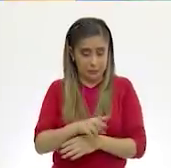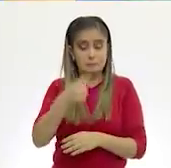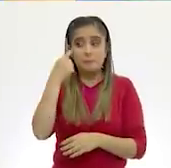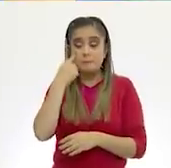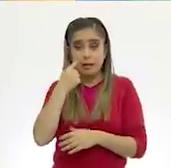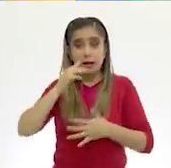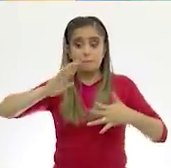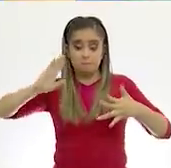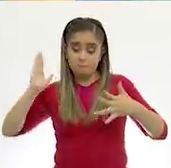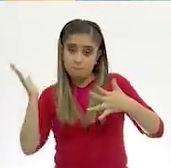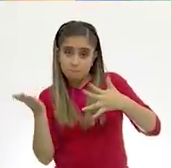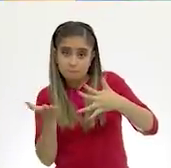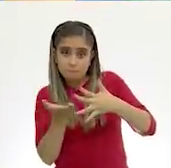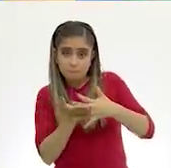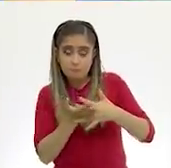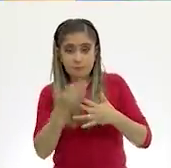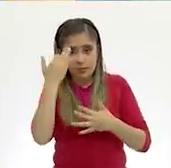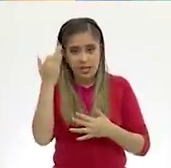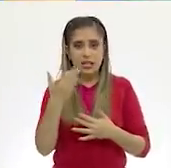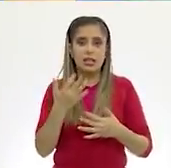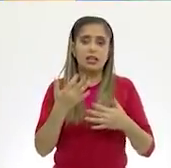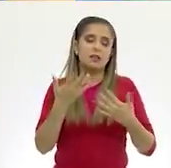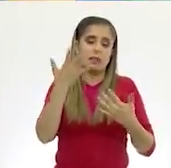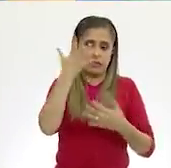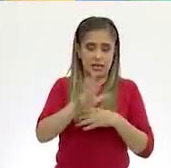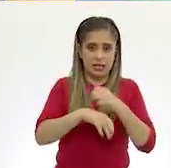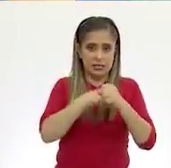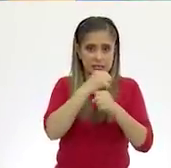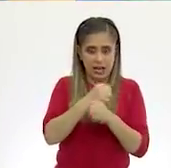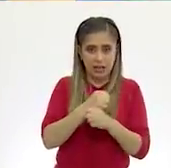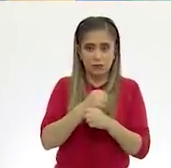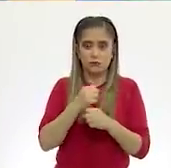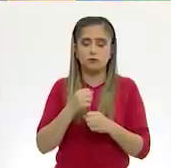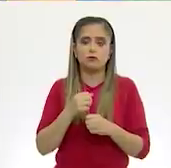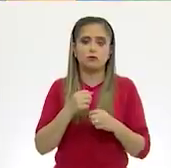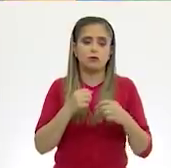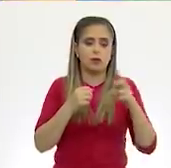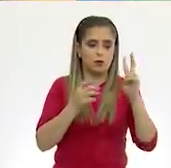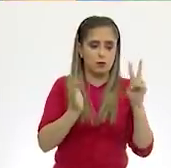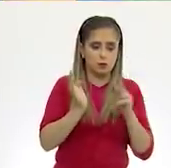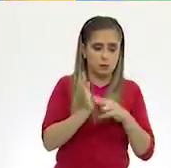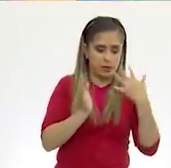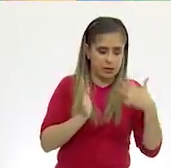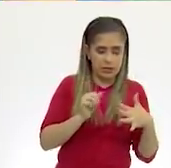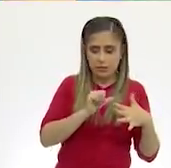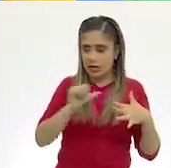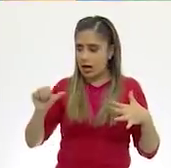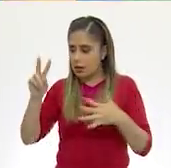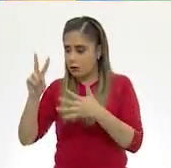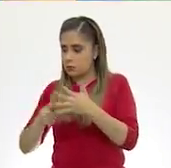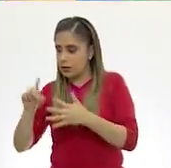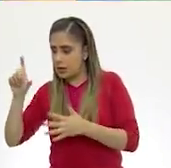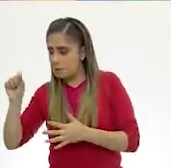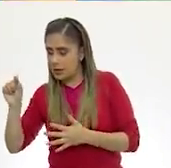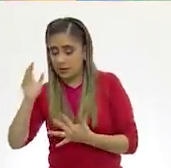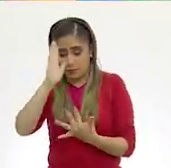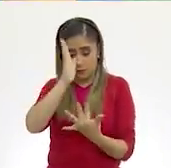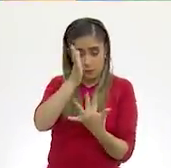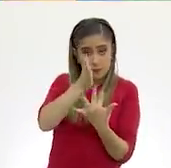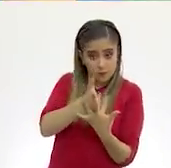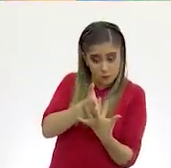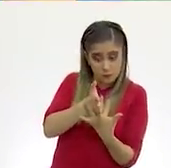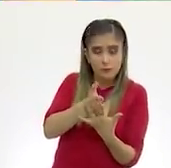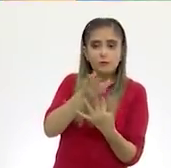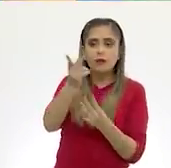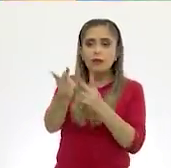mitad del periodo comprendido entre el censo de 2010 y el de 2020, se llevó a cabo la